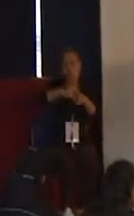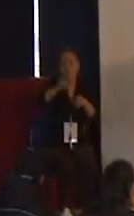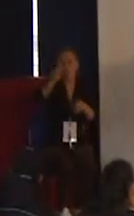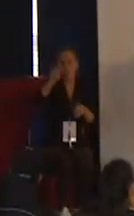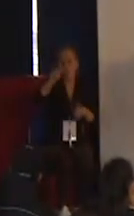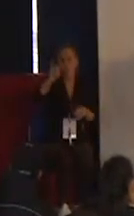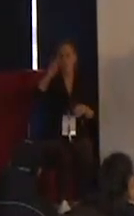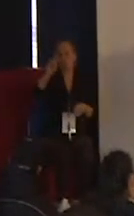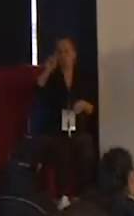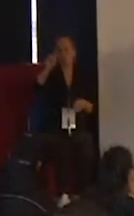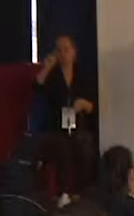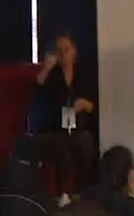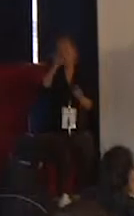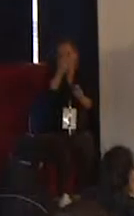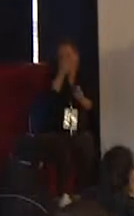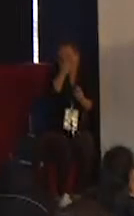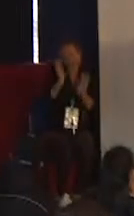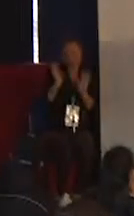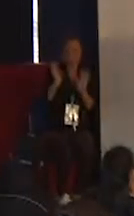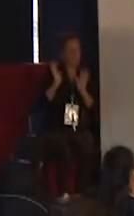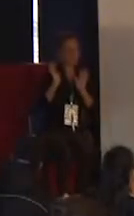Mi nombre es Nidia.